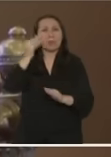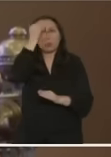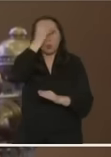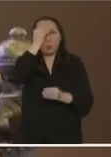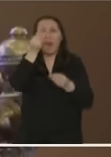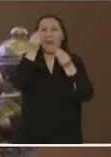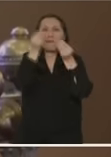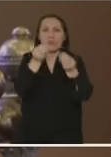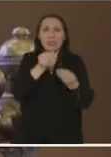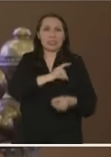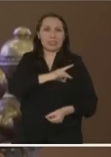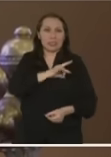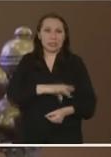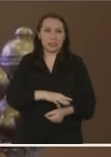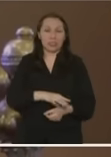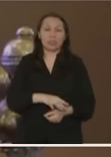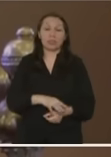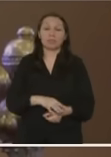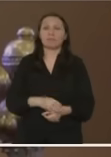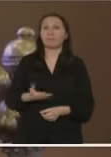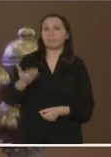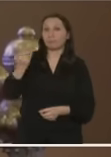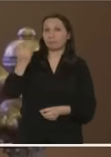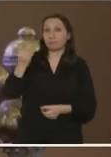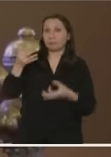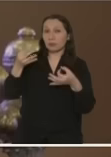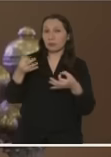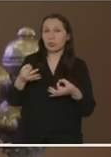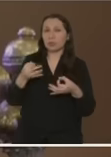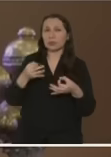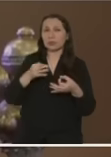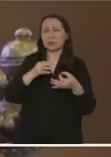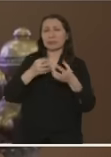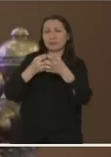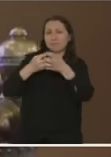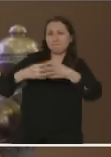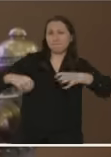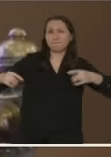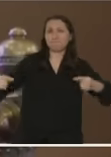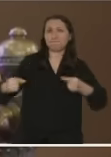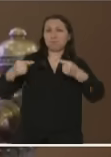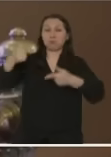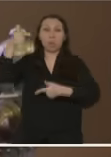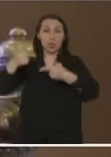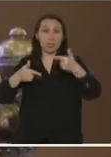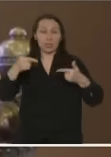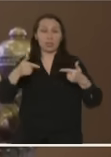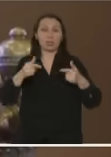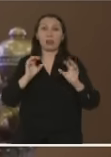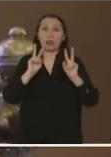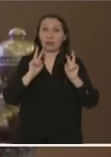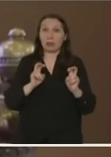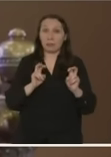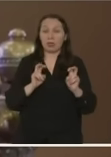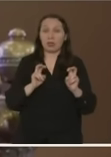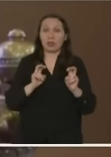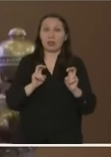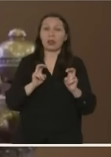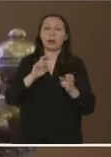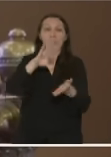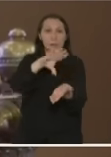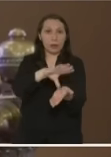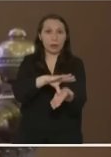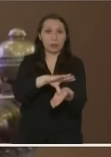Chile. En momentos de alta polarización política, tanto a